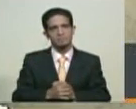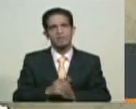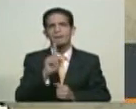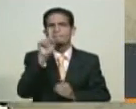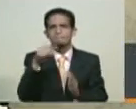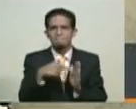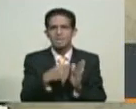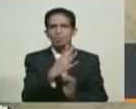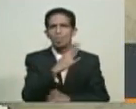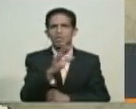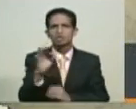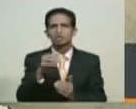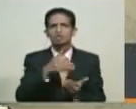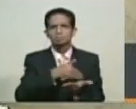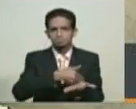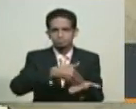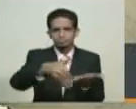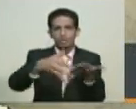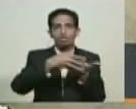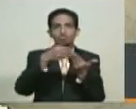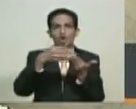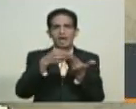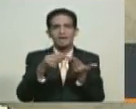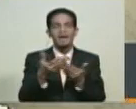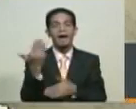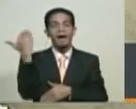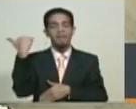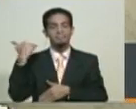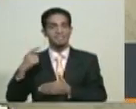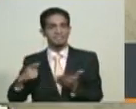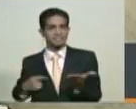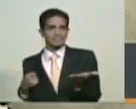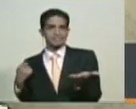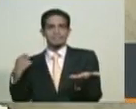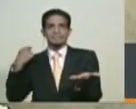1.400 millones de dólares que estaban ya comprometidos para comprar insumos,